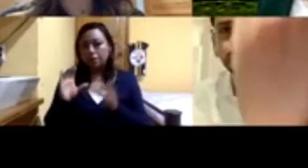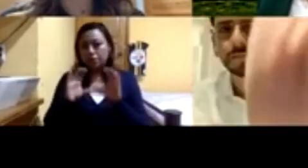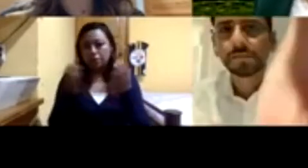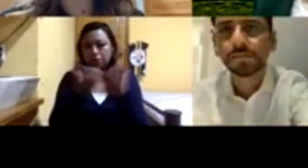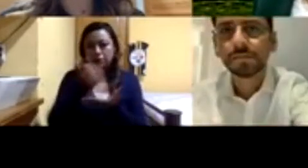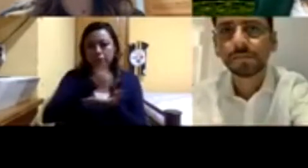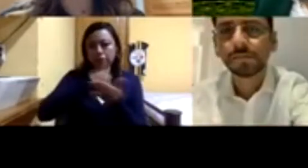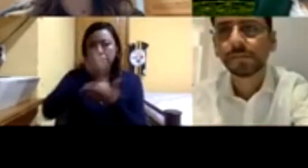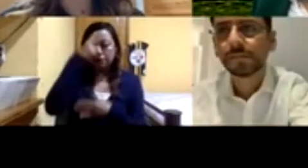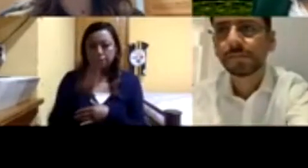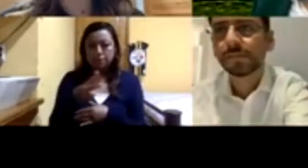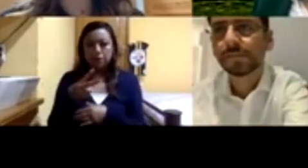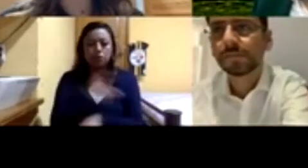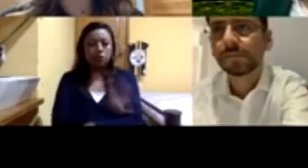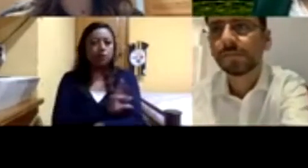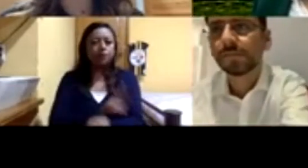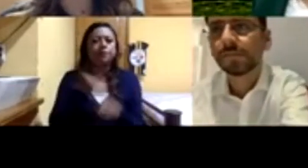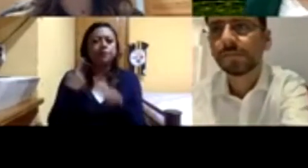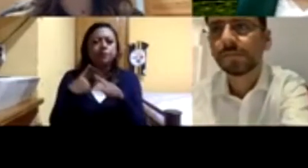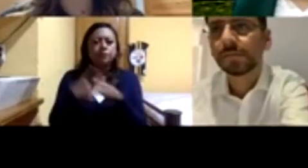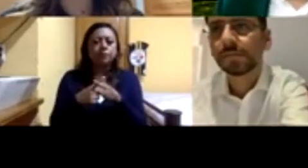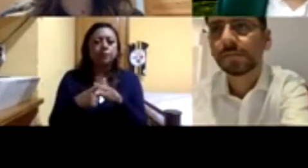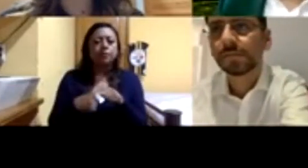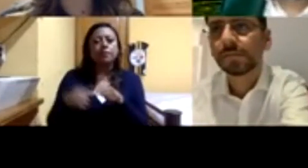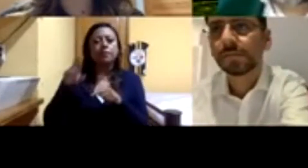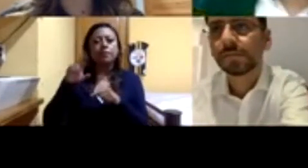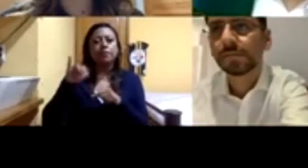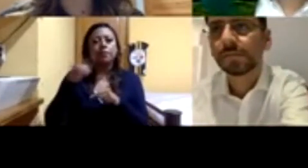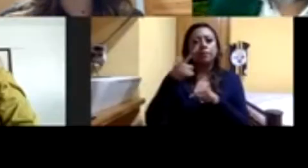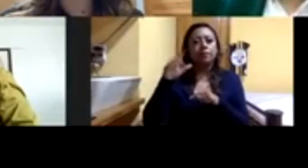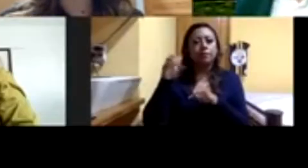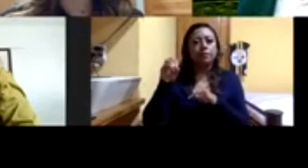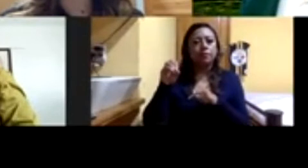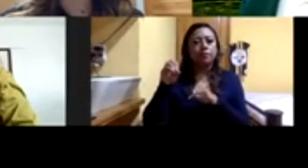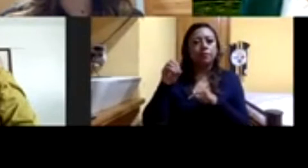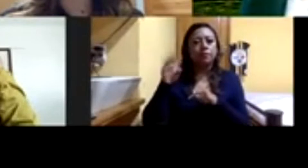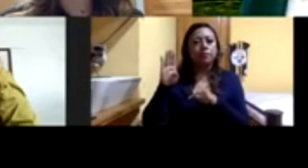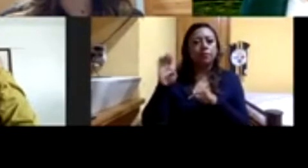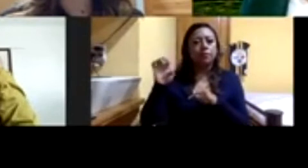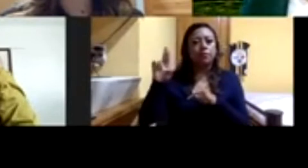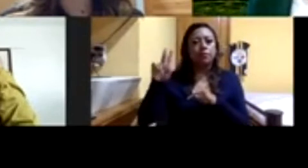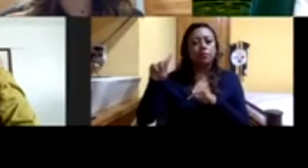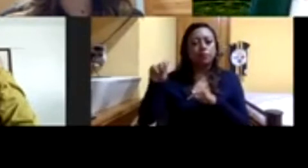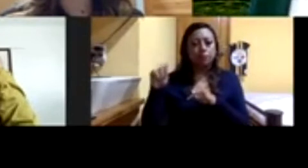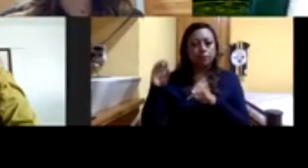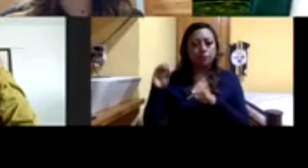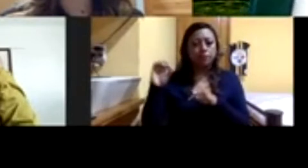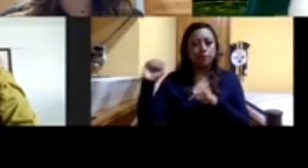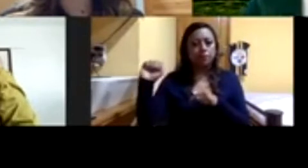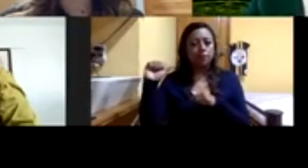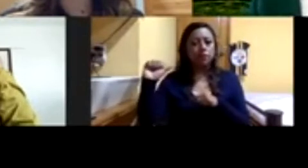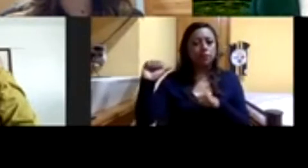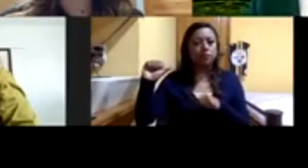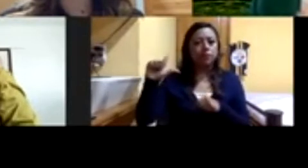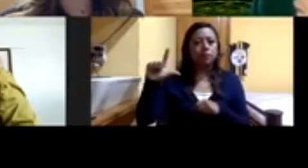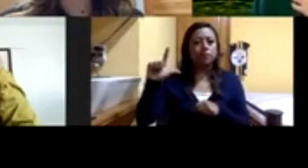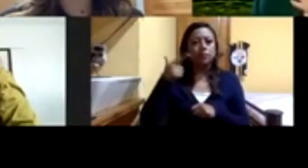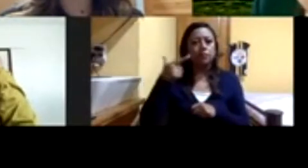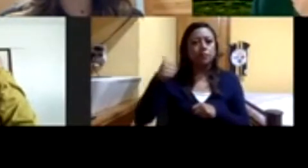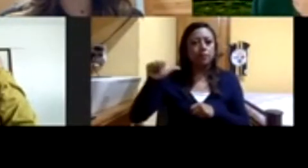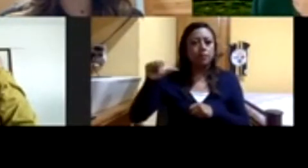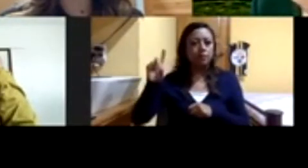nos da la oportunidad de hoy arrancar este taller en beneficio de quienes tenemos